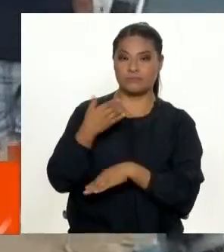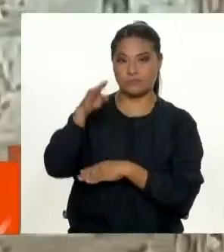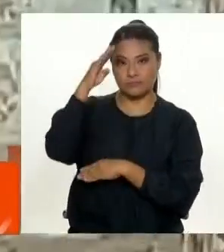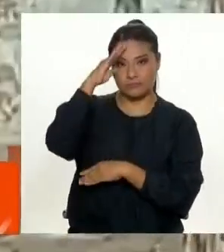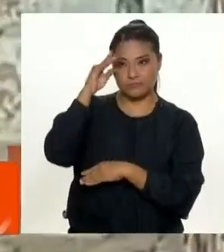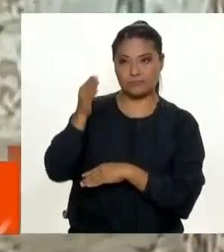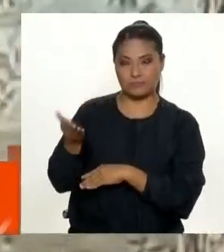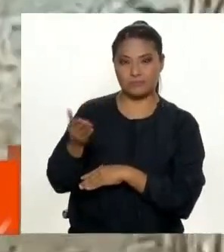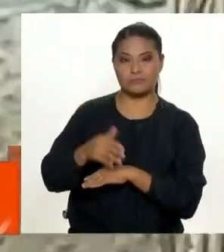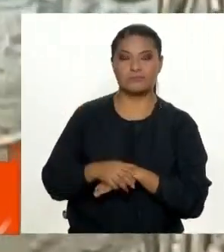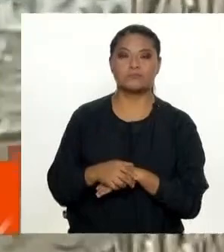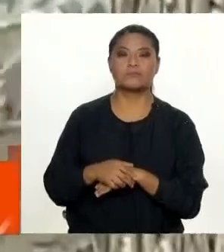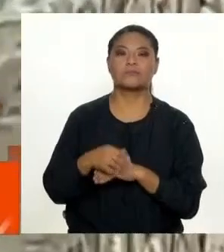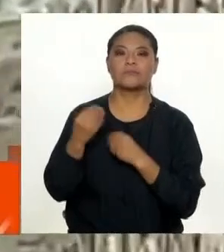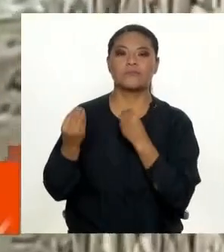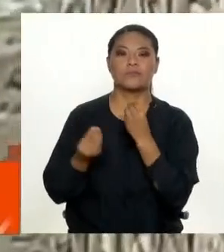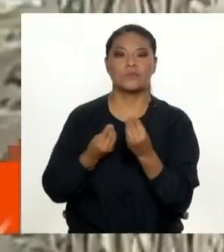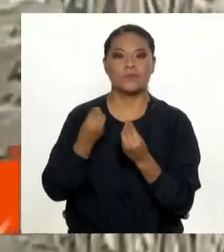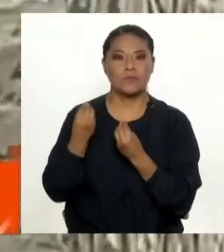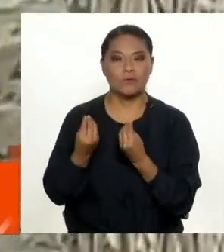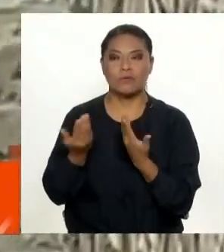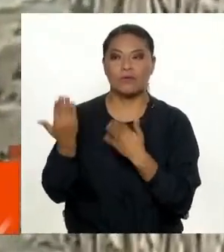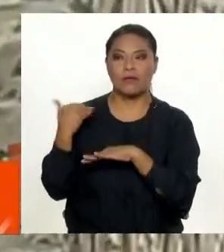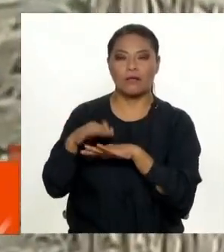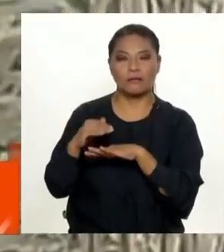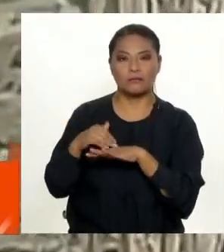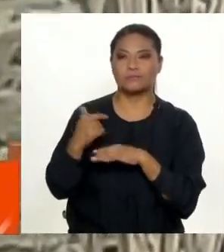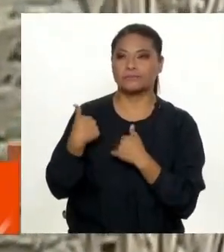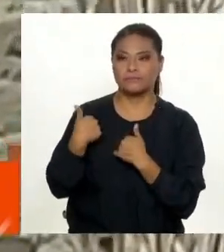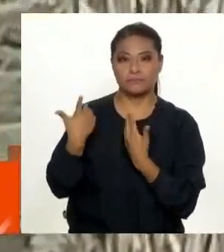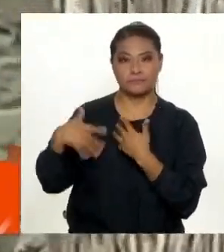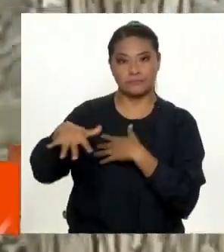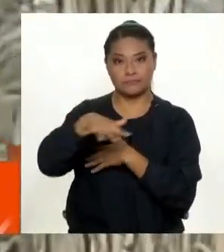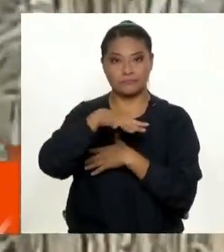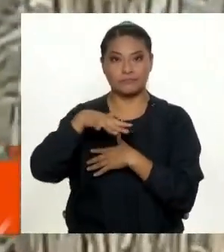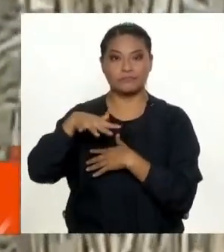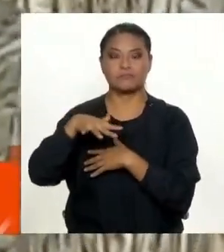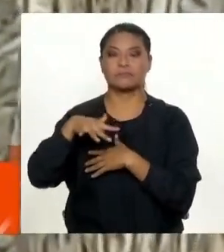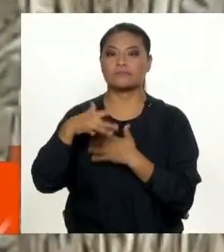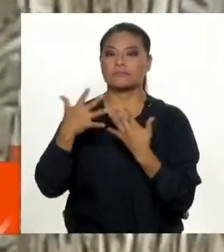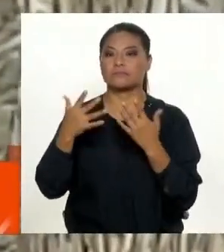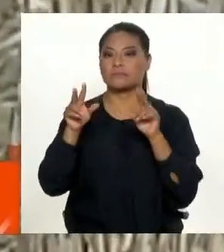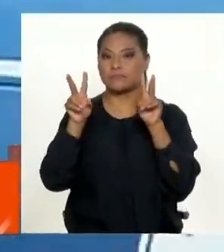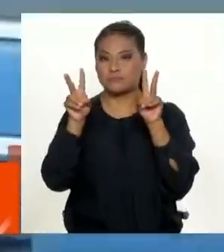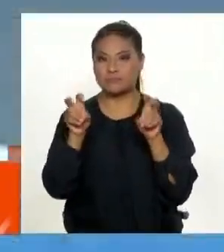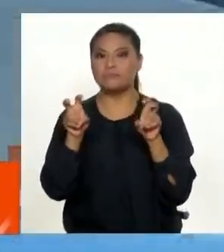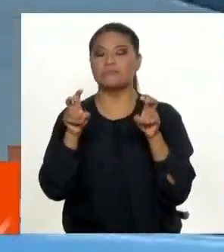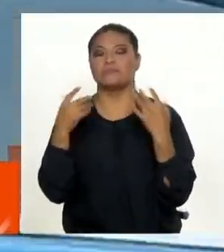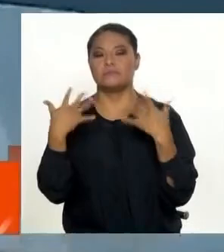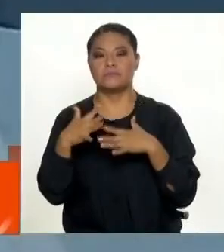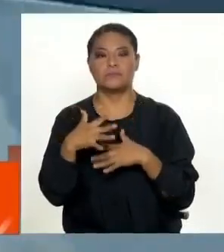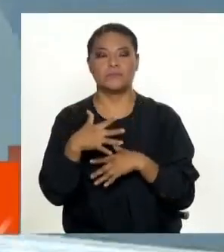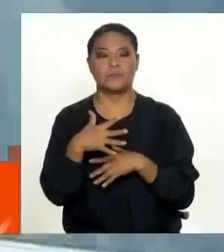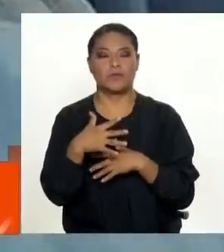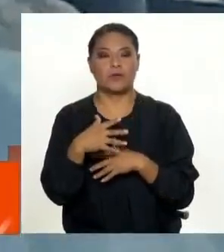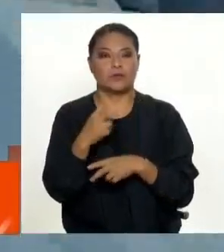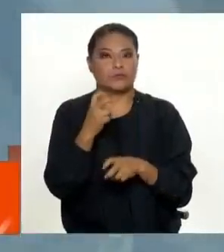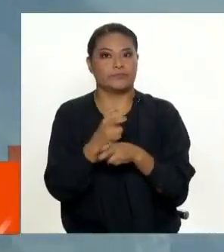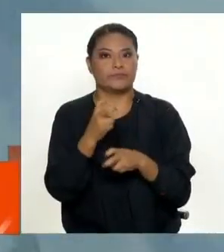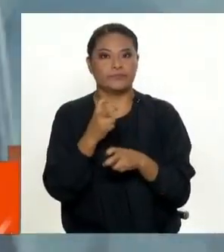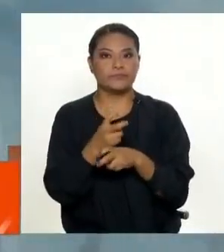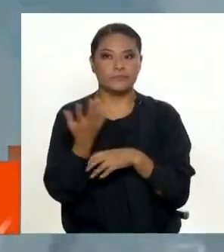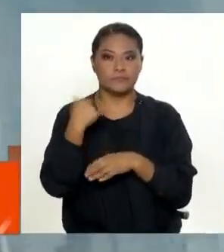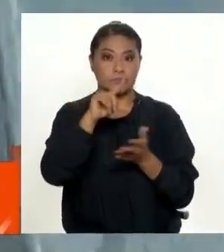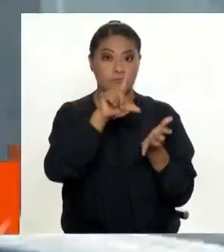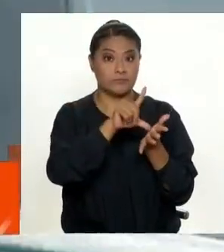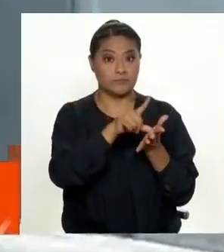Nacional haciéndole frente a la criminalidad. Ayer estuvimos en cobertura en lo que ha sido un suceso grave en Lima, capital,